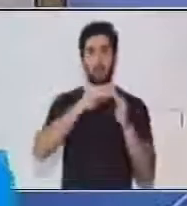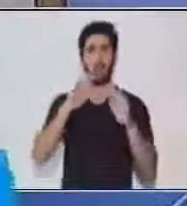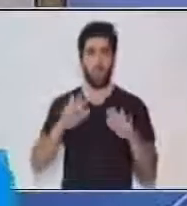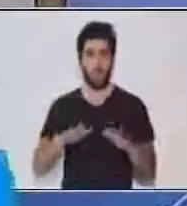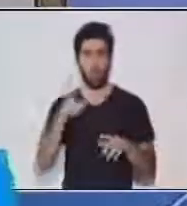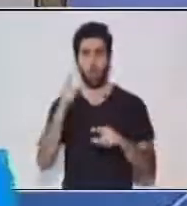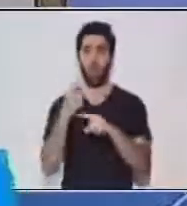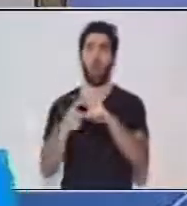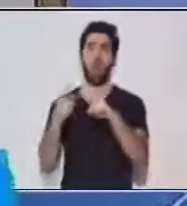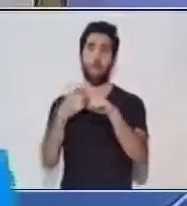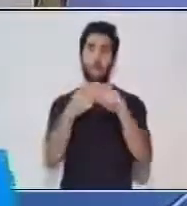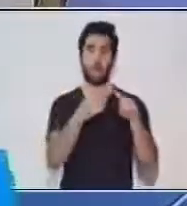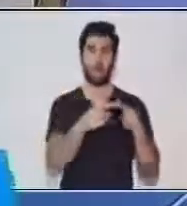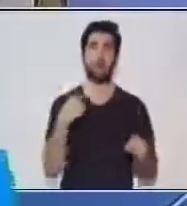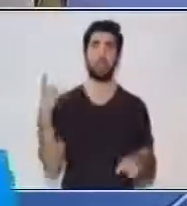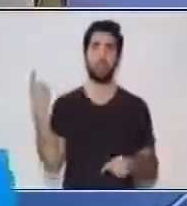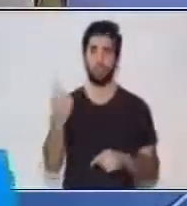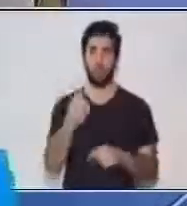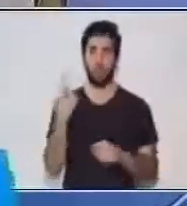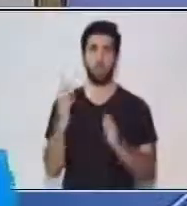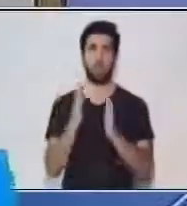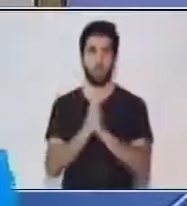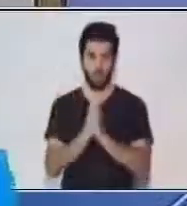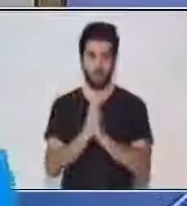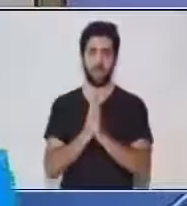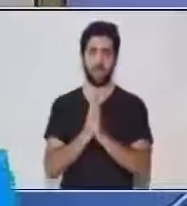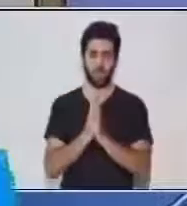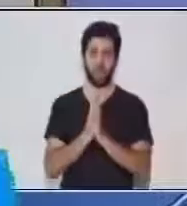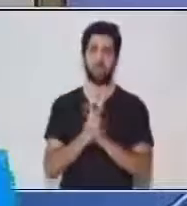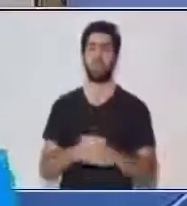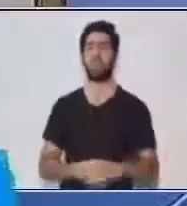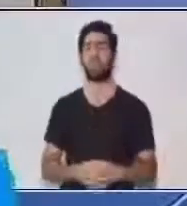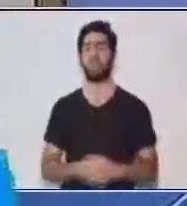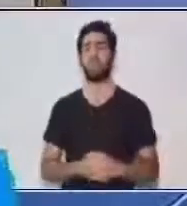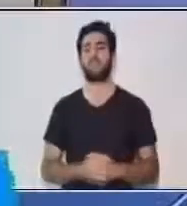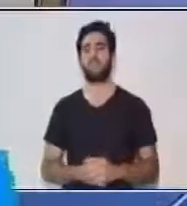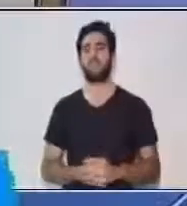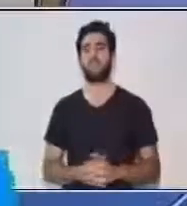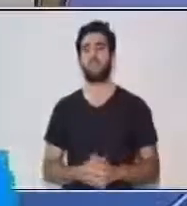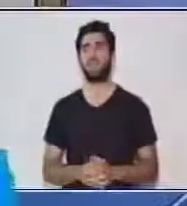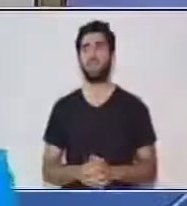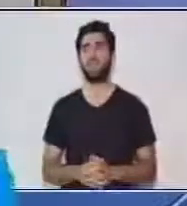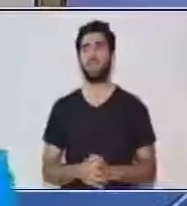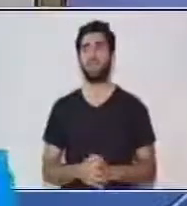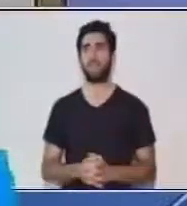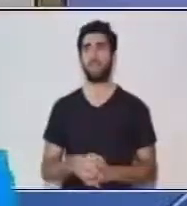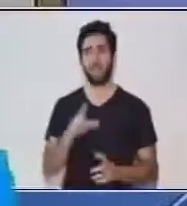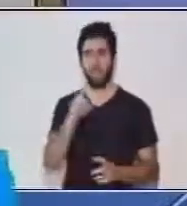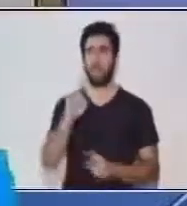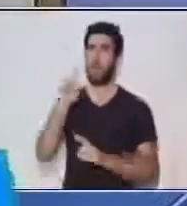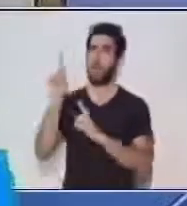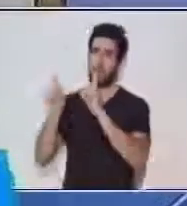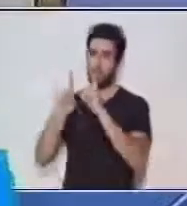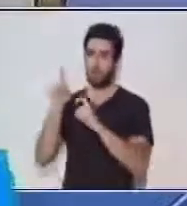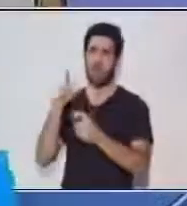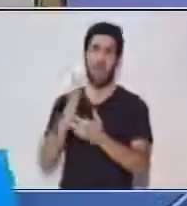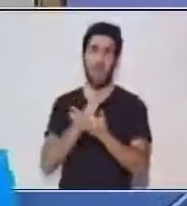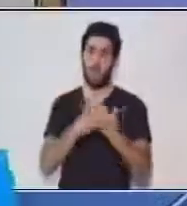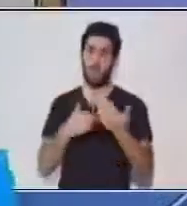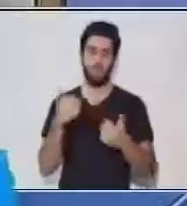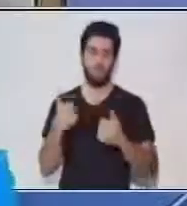hemos aprendido el día de hoy con sus familiares o con un adulto y pregunten por si tienen algún tipo de